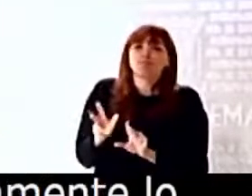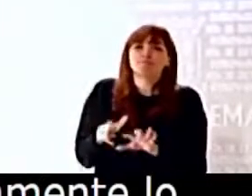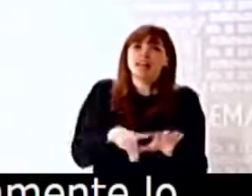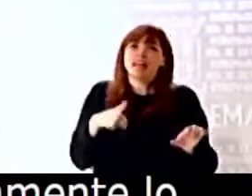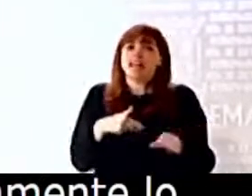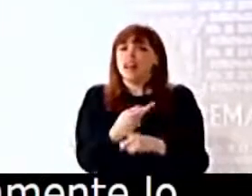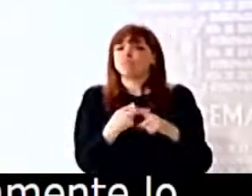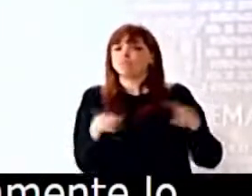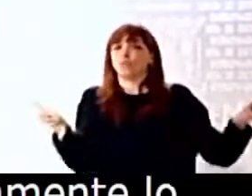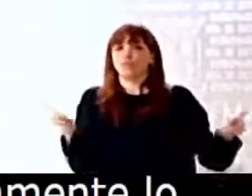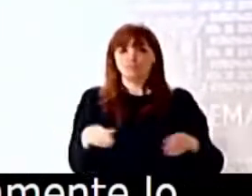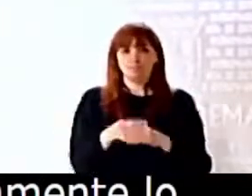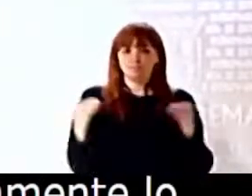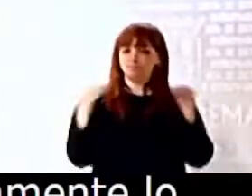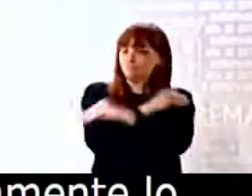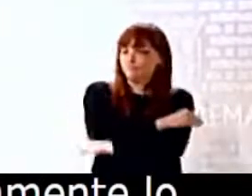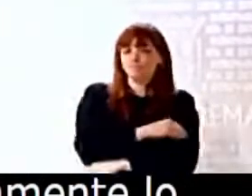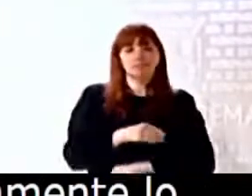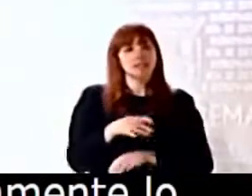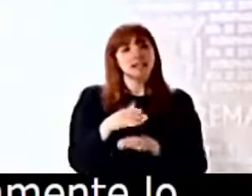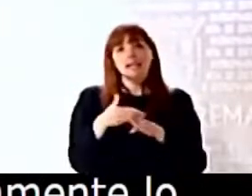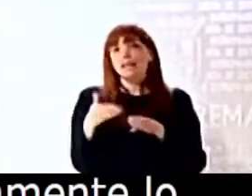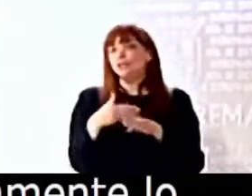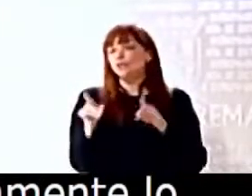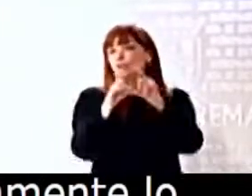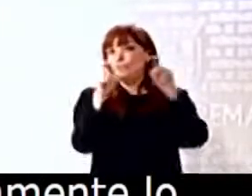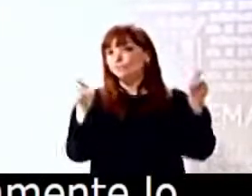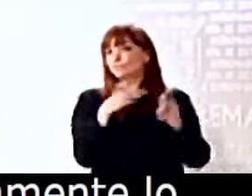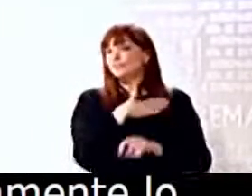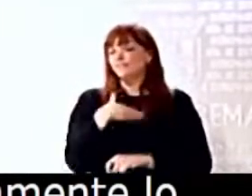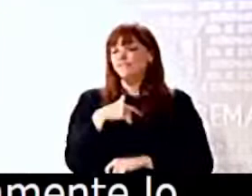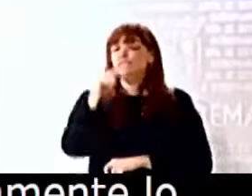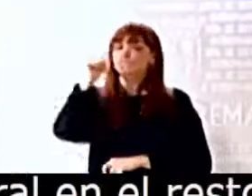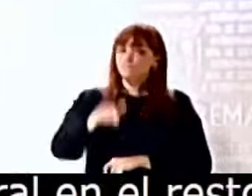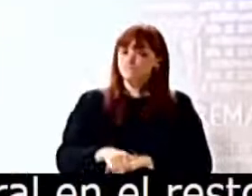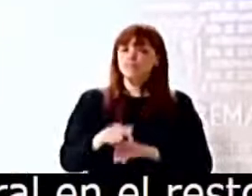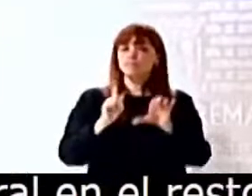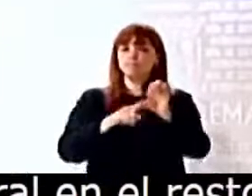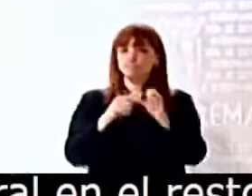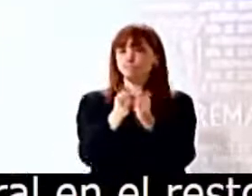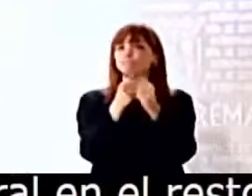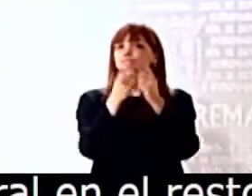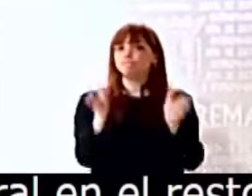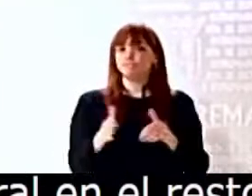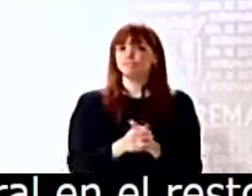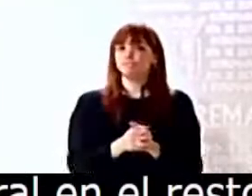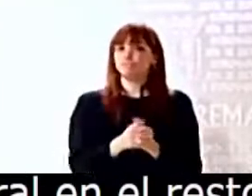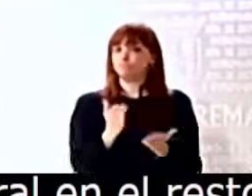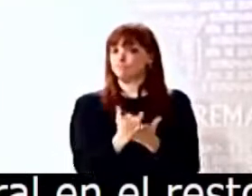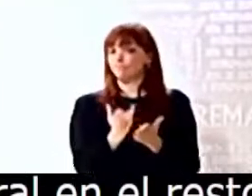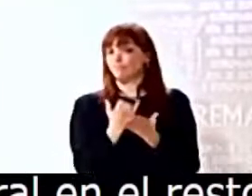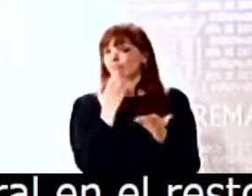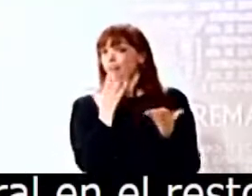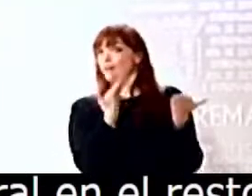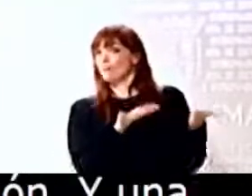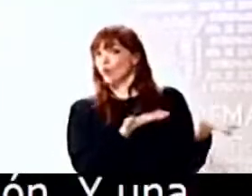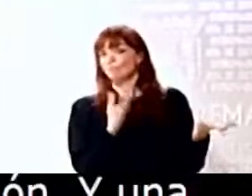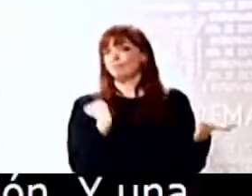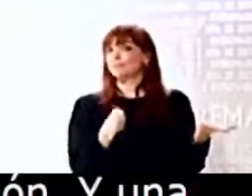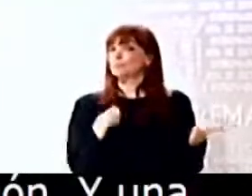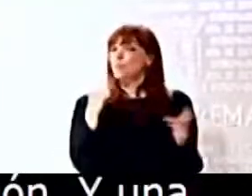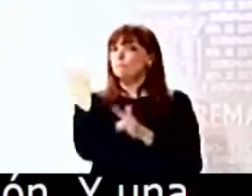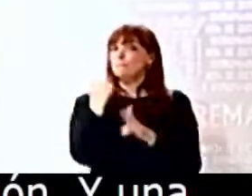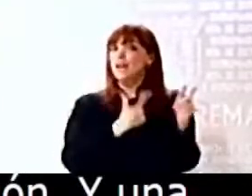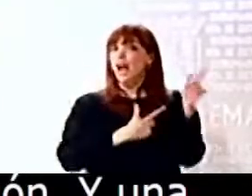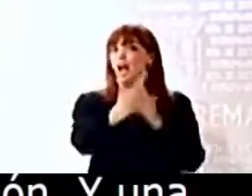general en el resto de inversores que quieren venir a esta región. Y una prueba de ello ha sido precisamente el viaje que ha